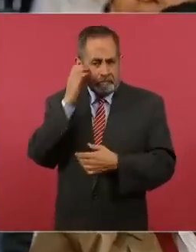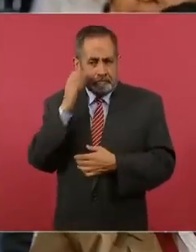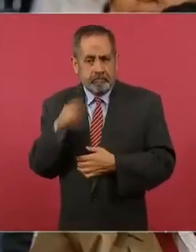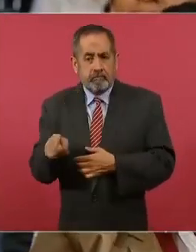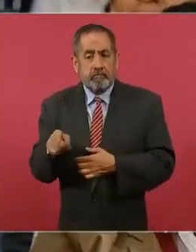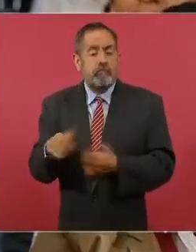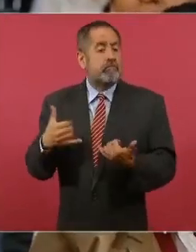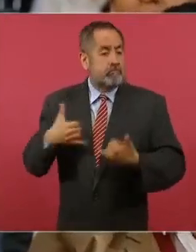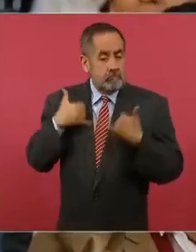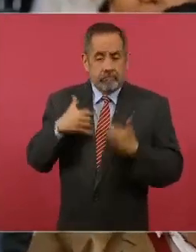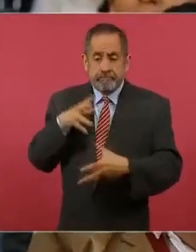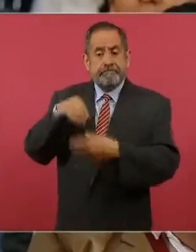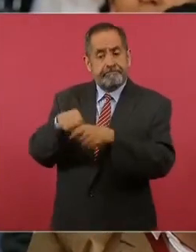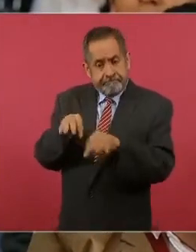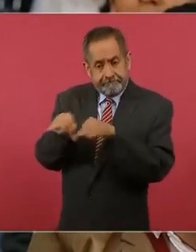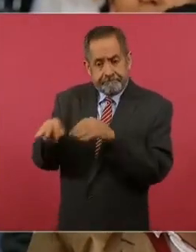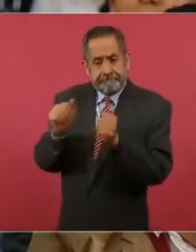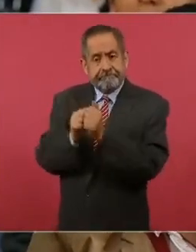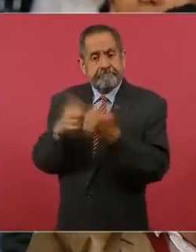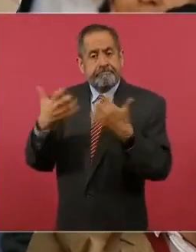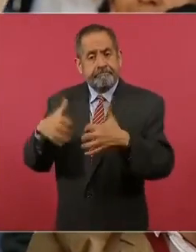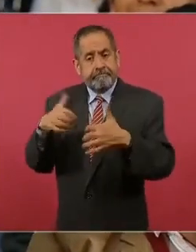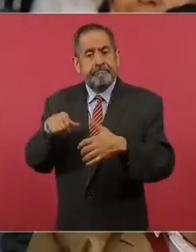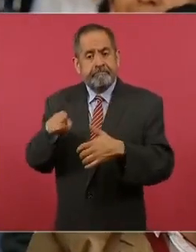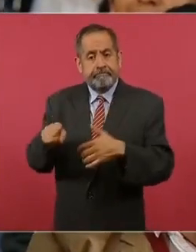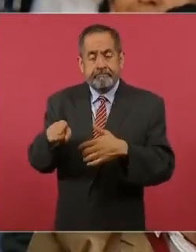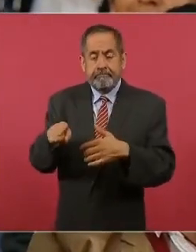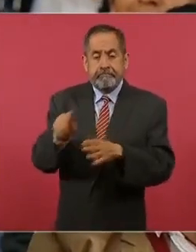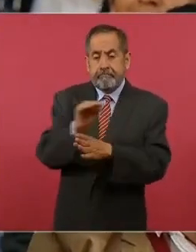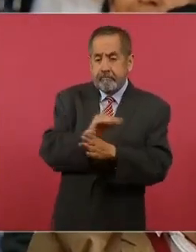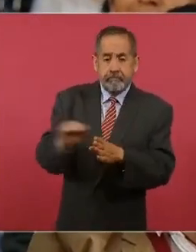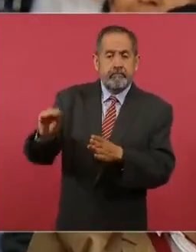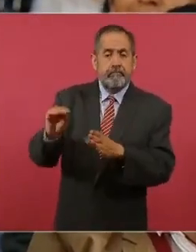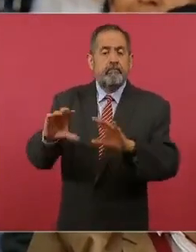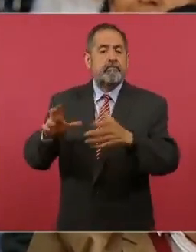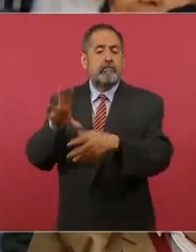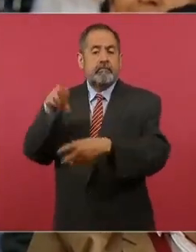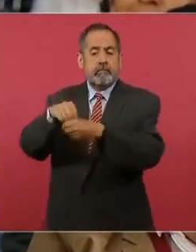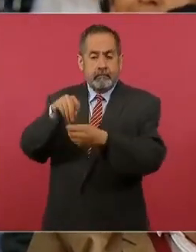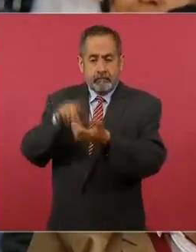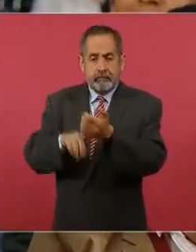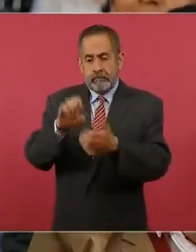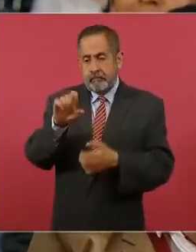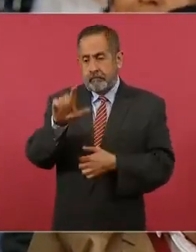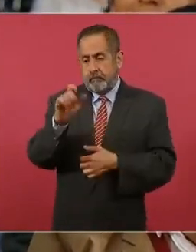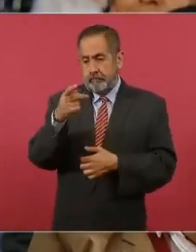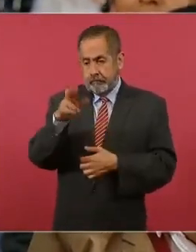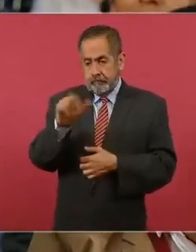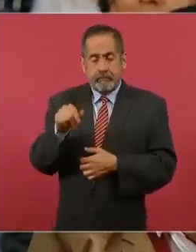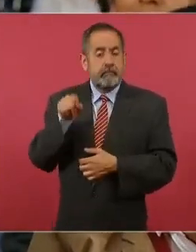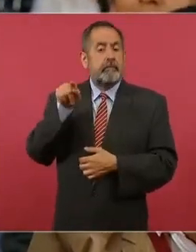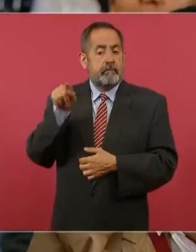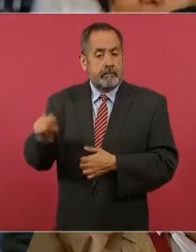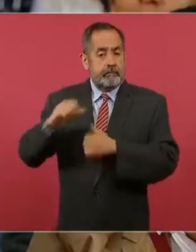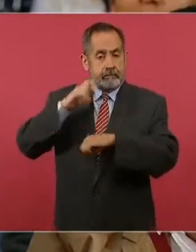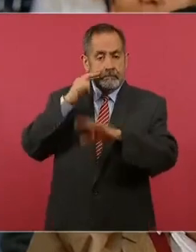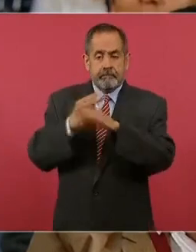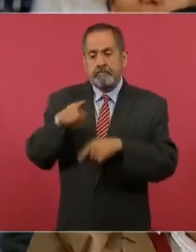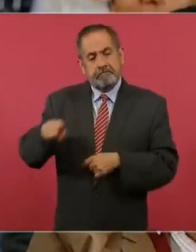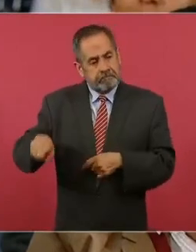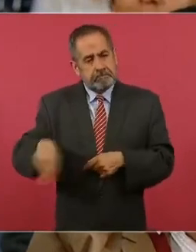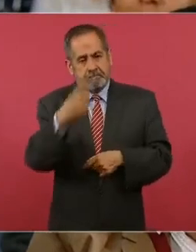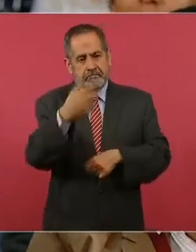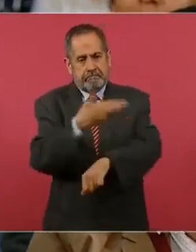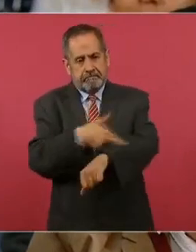el joven trabajaba para esta empresa, pero estaba en la sucursal de Electra. Ahí el gerente es el que lo manda